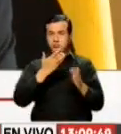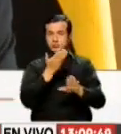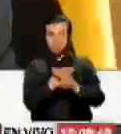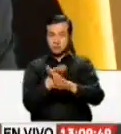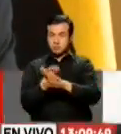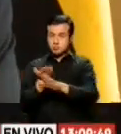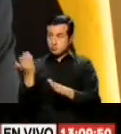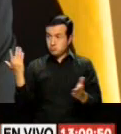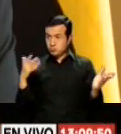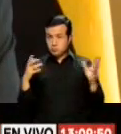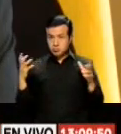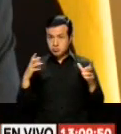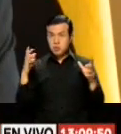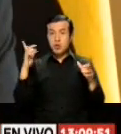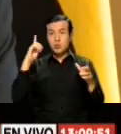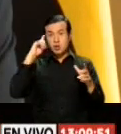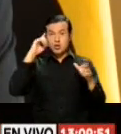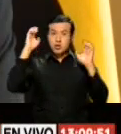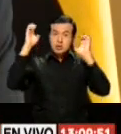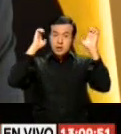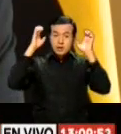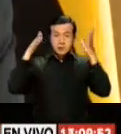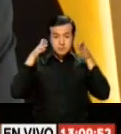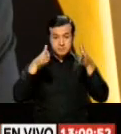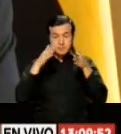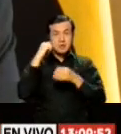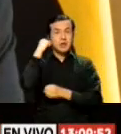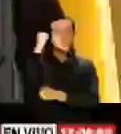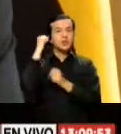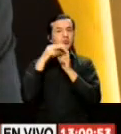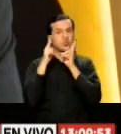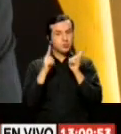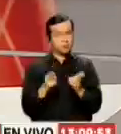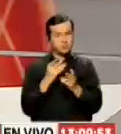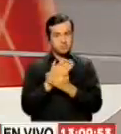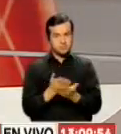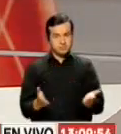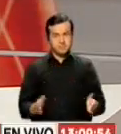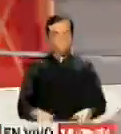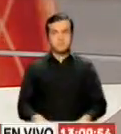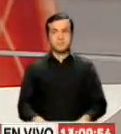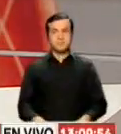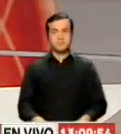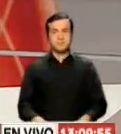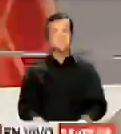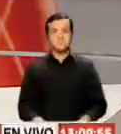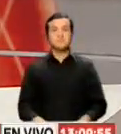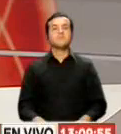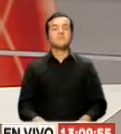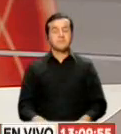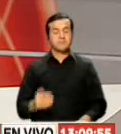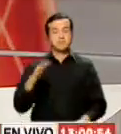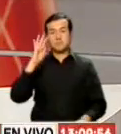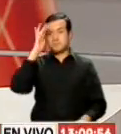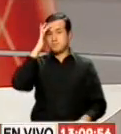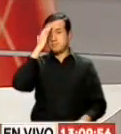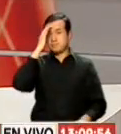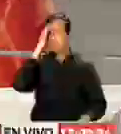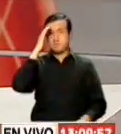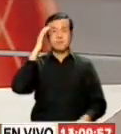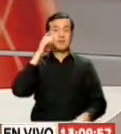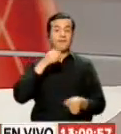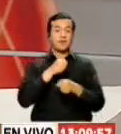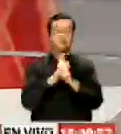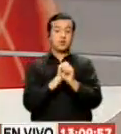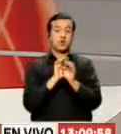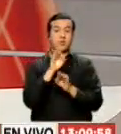de la formulación de políticas públicas en materia de derechos humanos. Y las principales preocupaciones de la Defensoría del